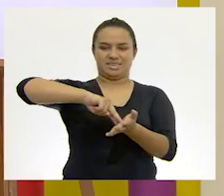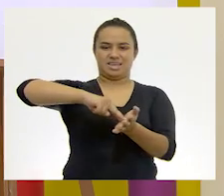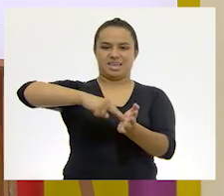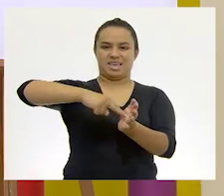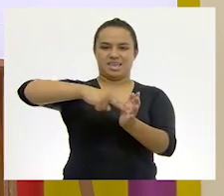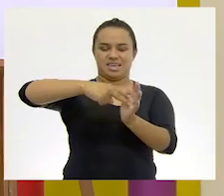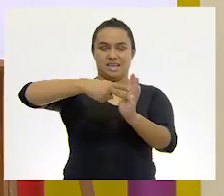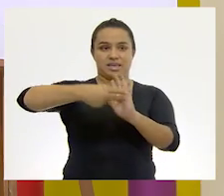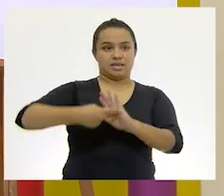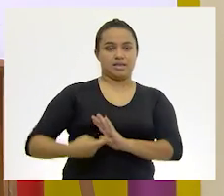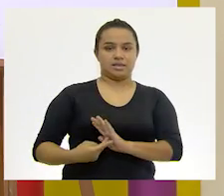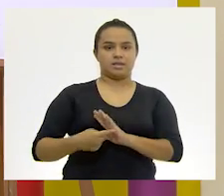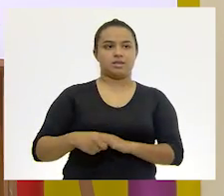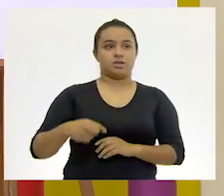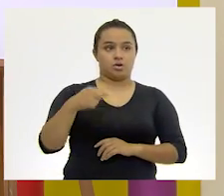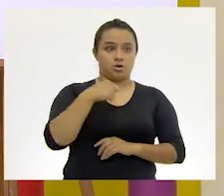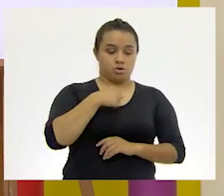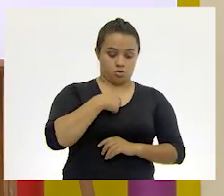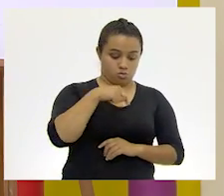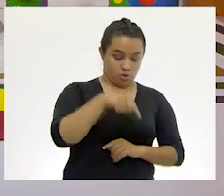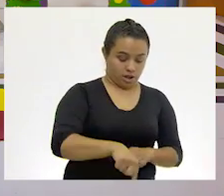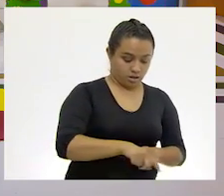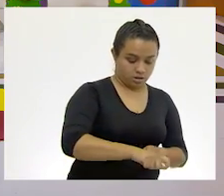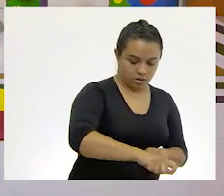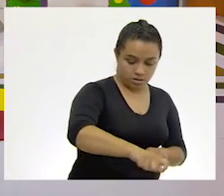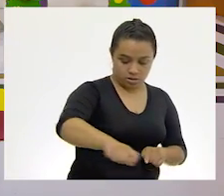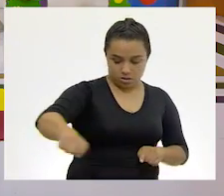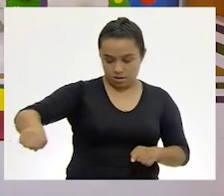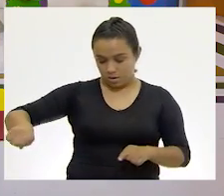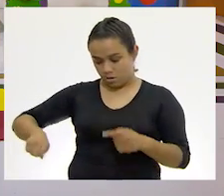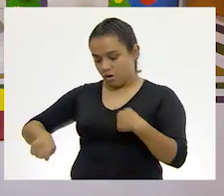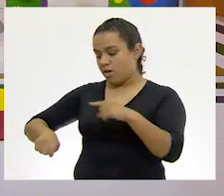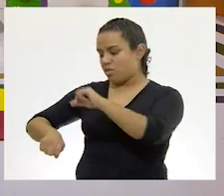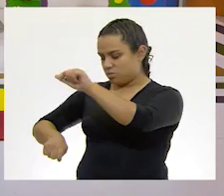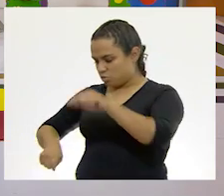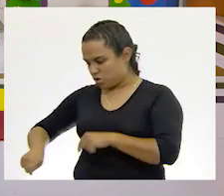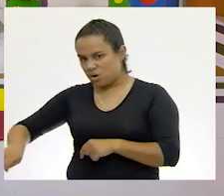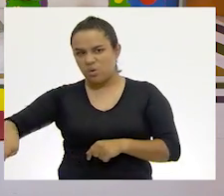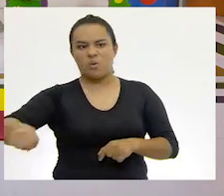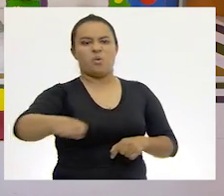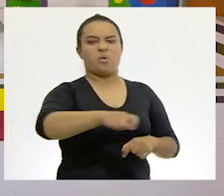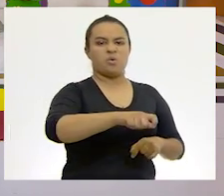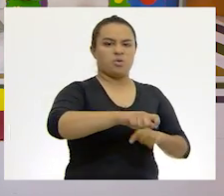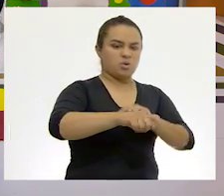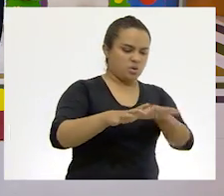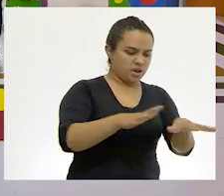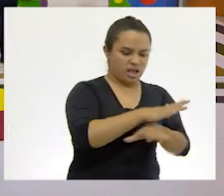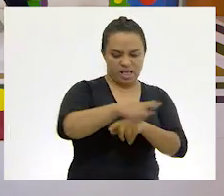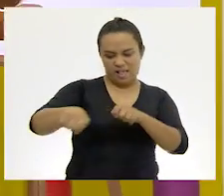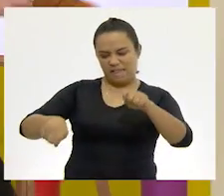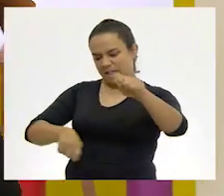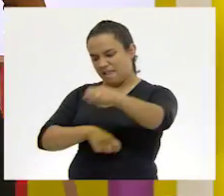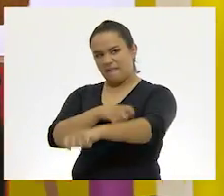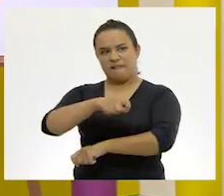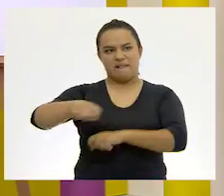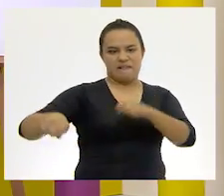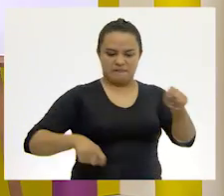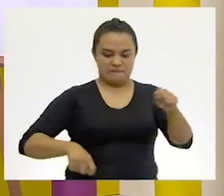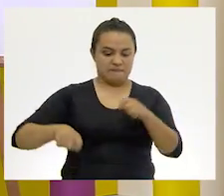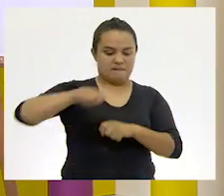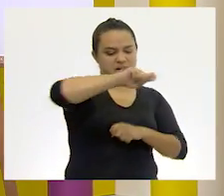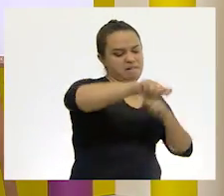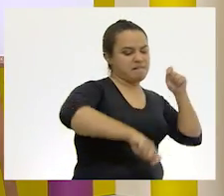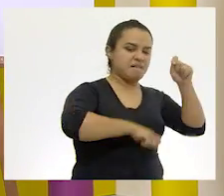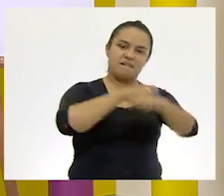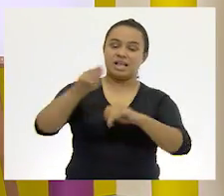humano. Y entonces, a partir de aquí, un ángulo, yo hago otros, pero luego lo cambio, lo invierto, le quito la punta de un lado, la pongo en